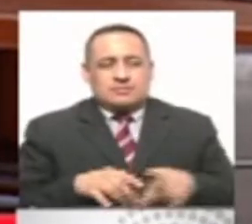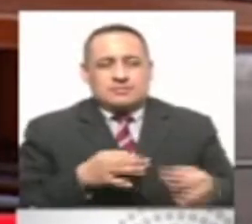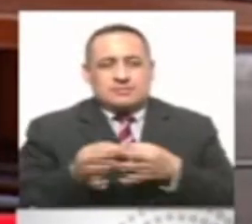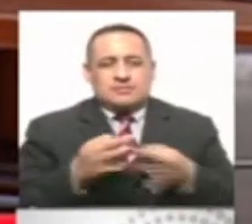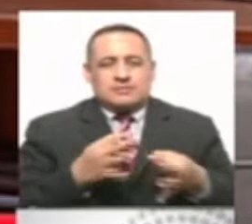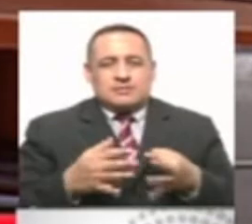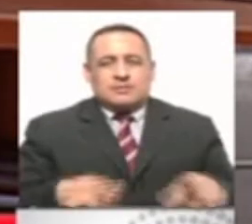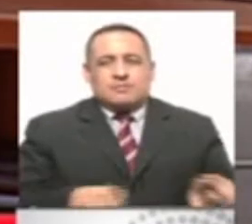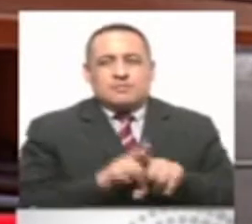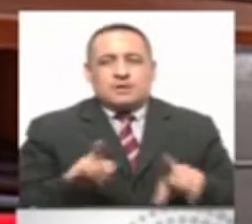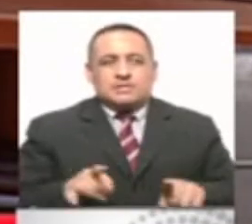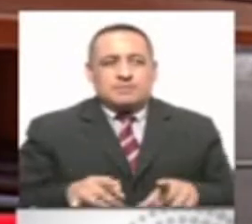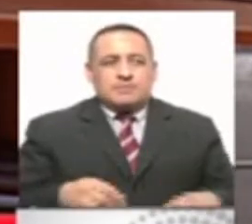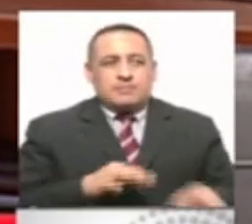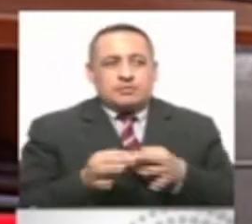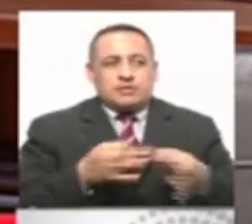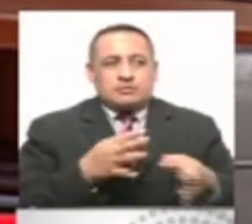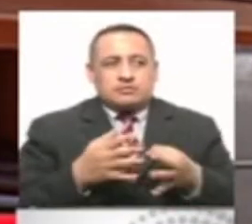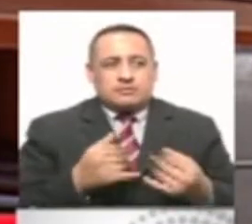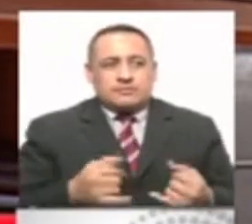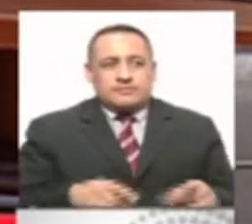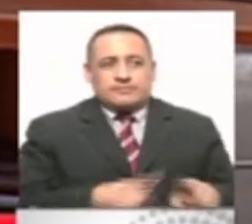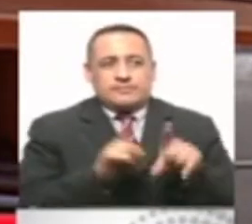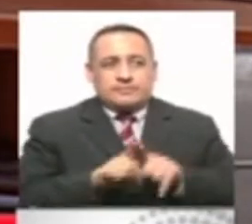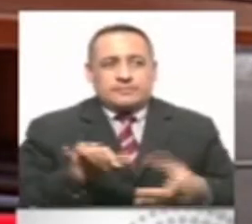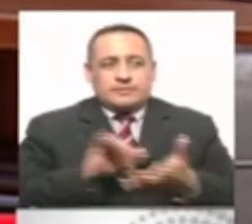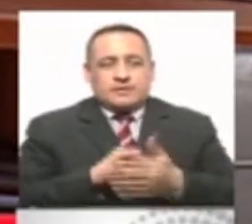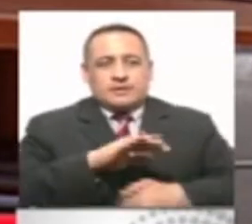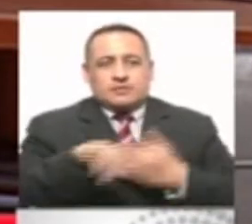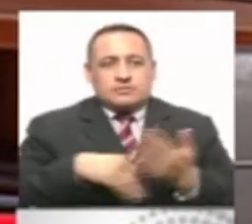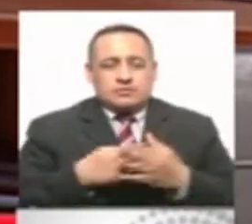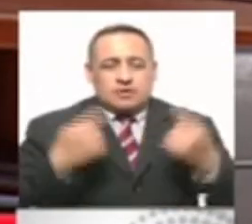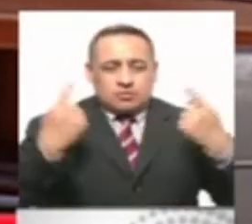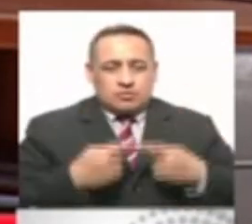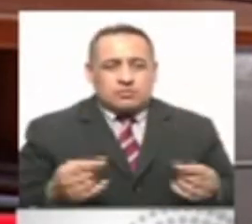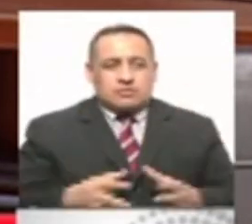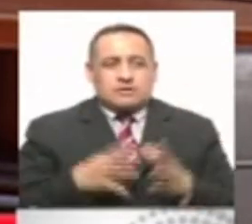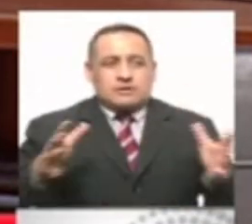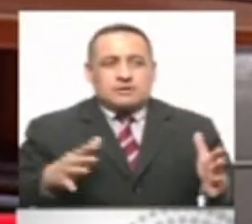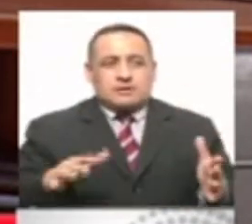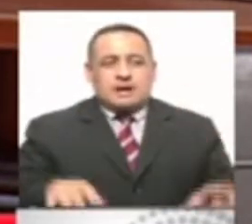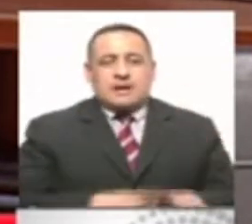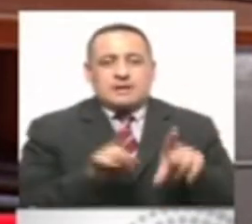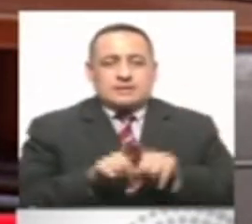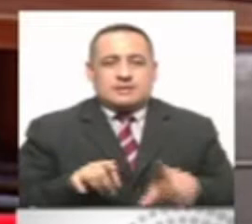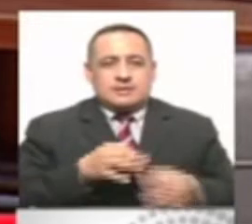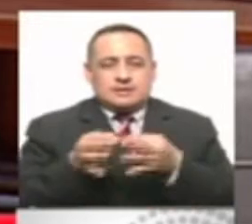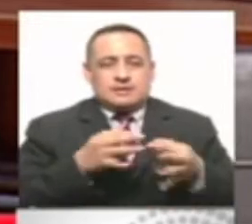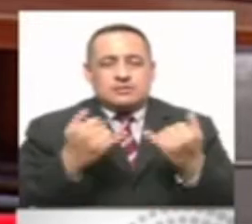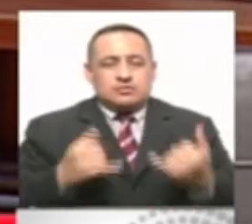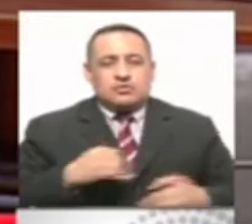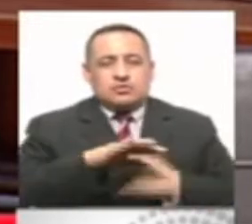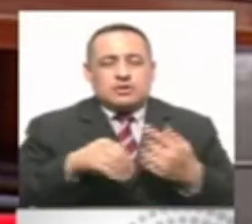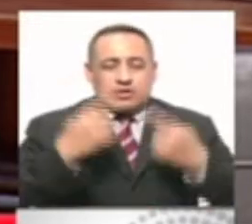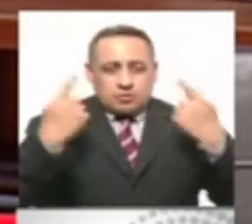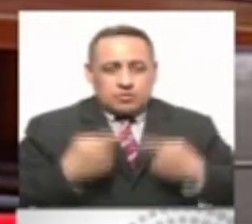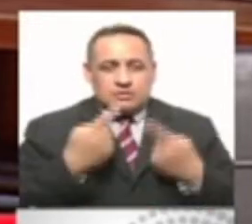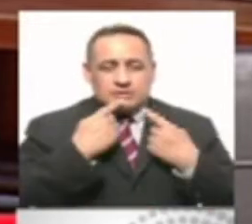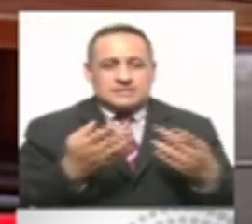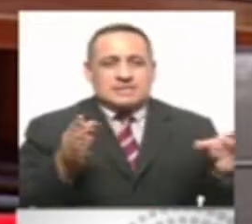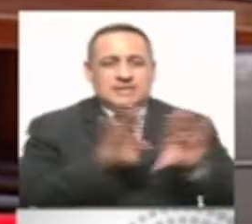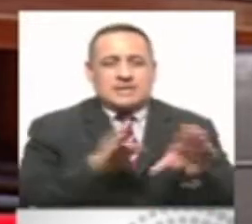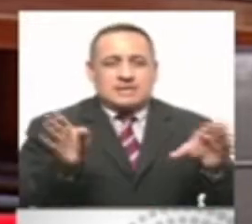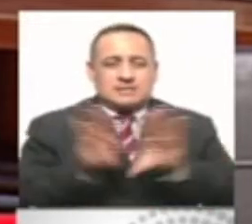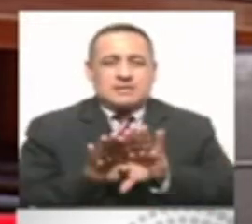completo en defensa de espurios privilegios de los grandes, de las grandes corporaciones que quieren cerrar el